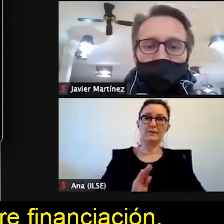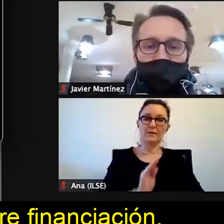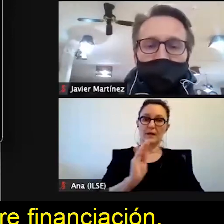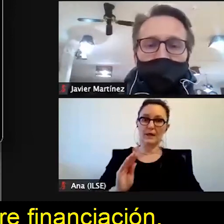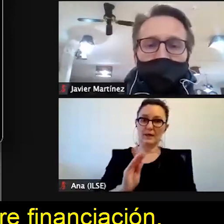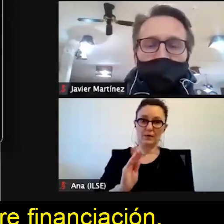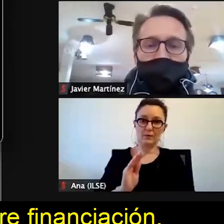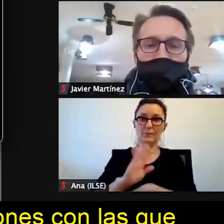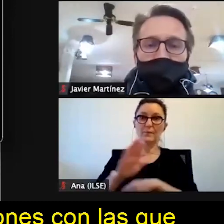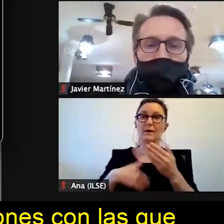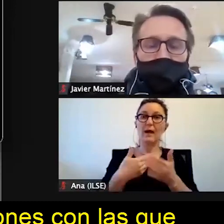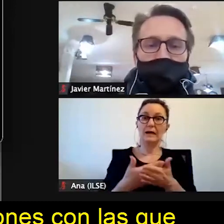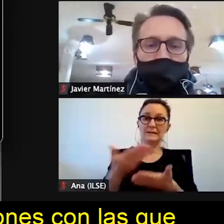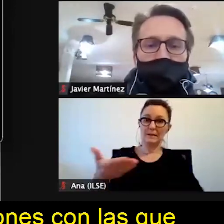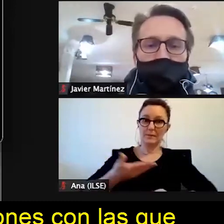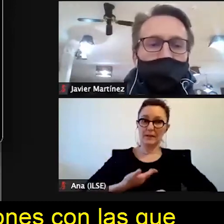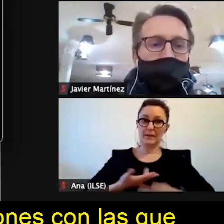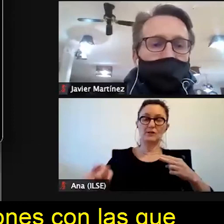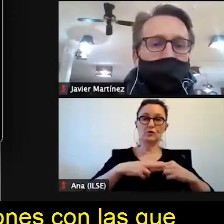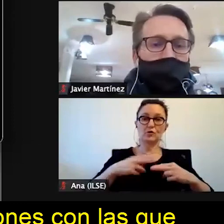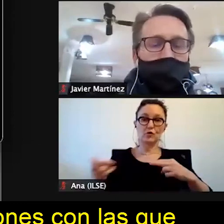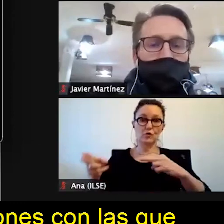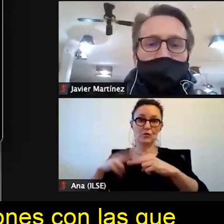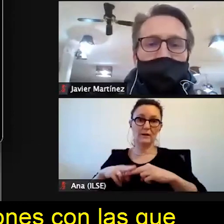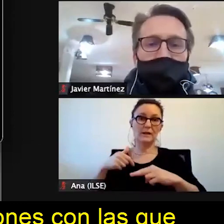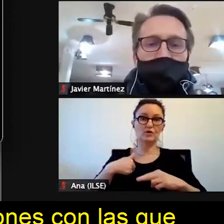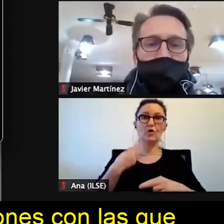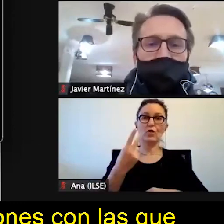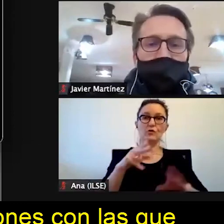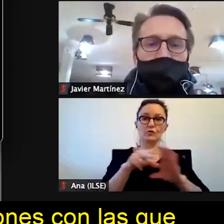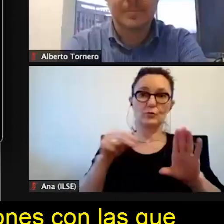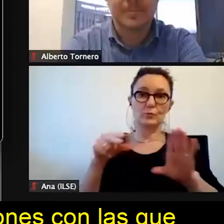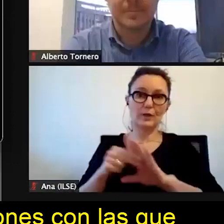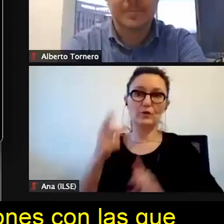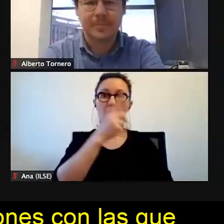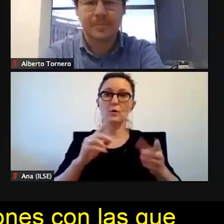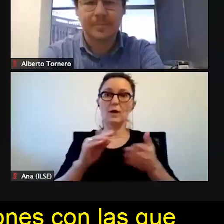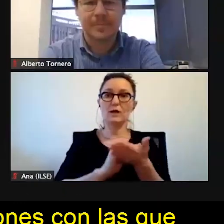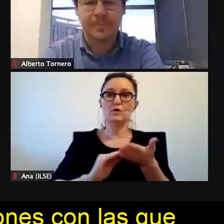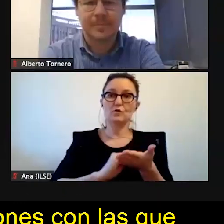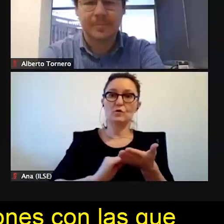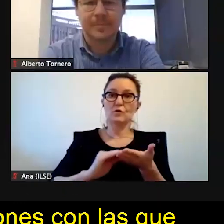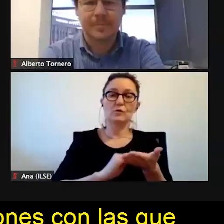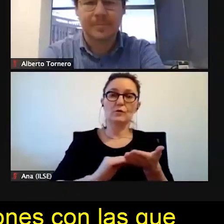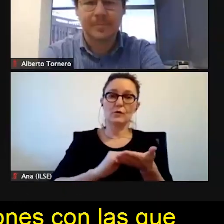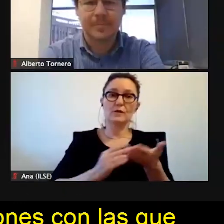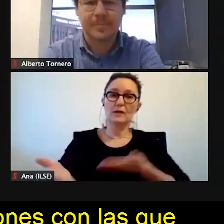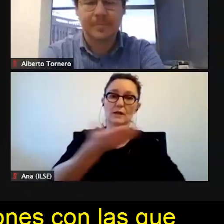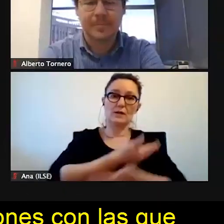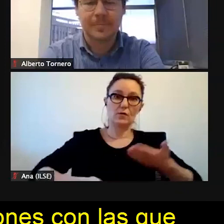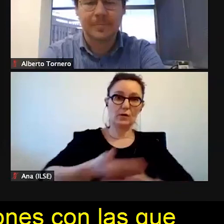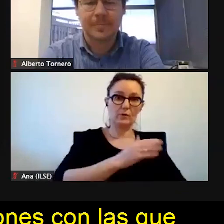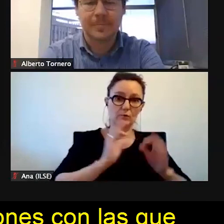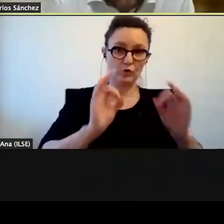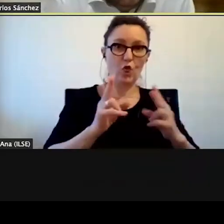se conectan nuestros invitados os voy a dejar un par de vídeos de algunas de las soluciones con las que colaboramos, concretamente de